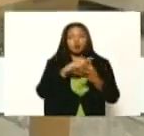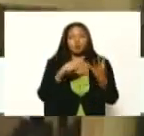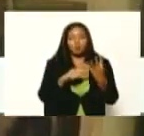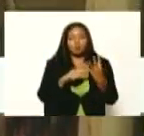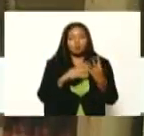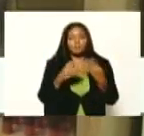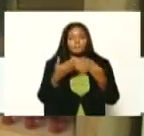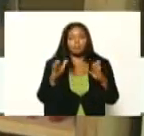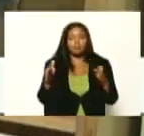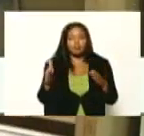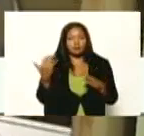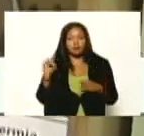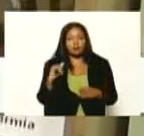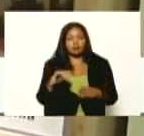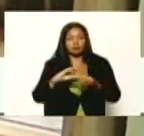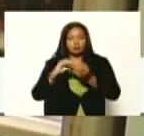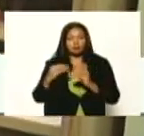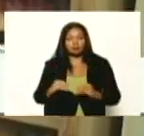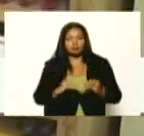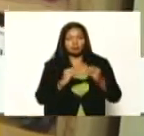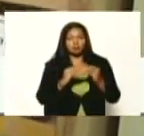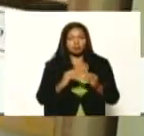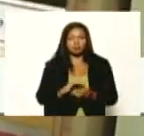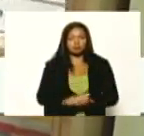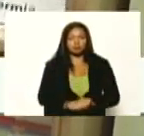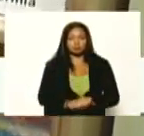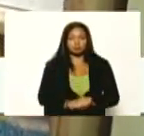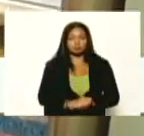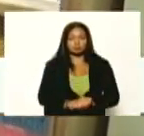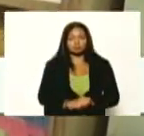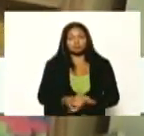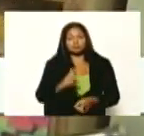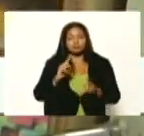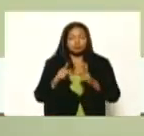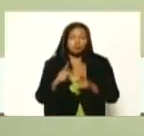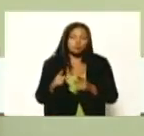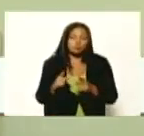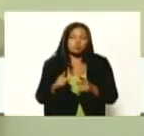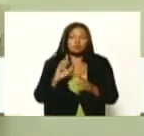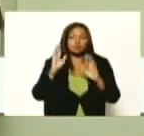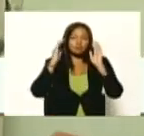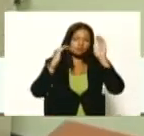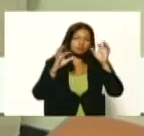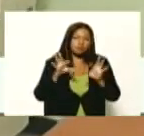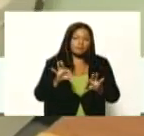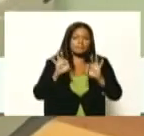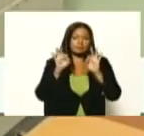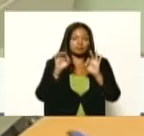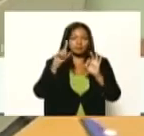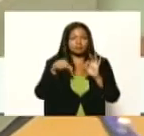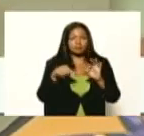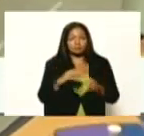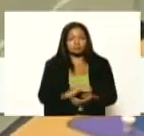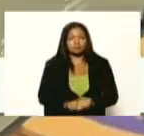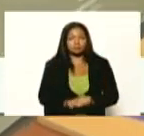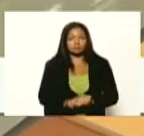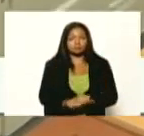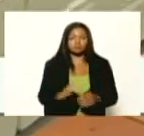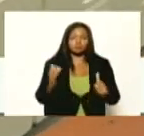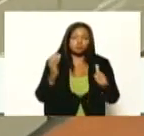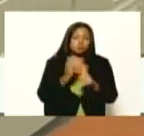consultorios populares que se rehabilitaron, pero además hay unos consultorios que dan también atención especializada que nos